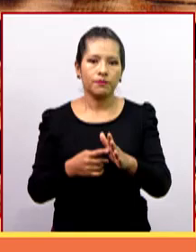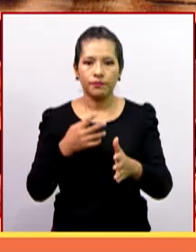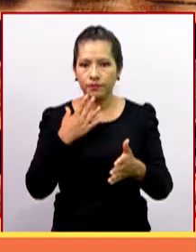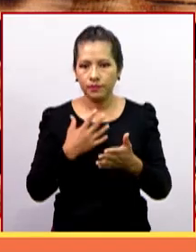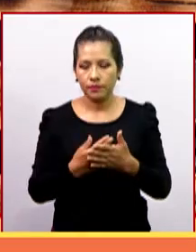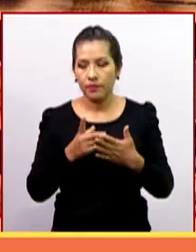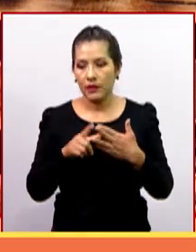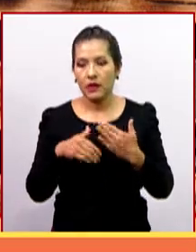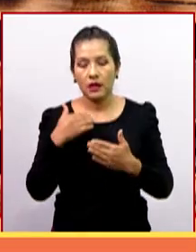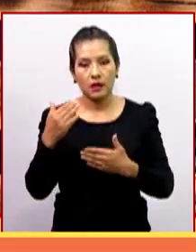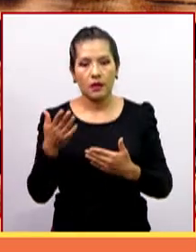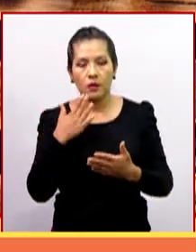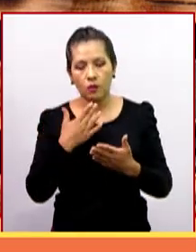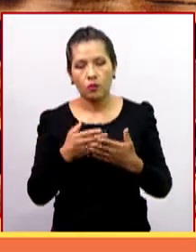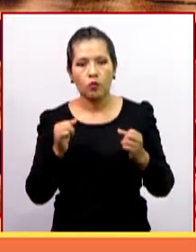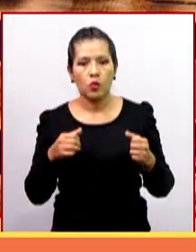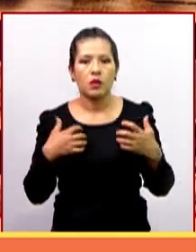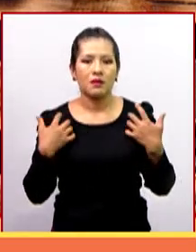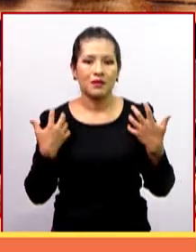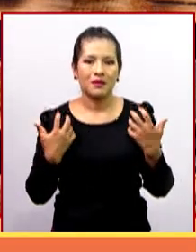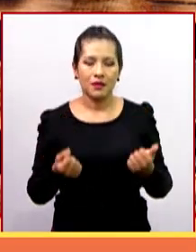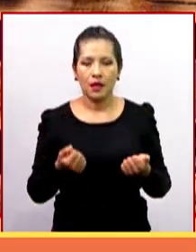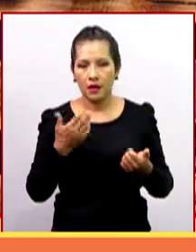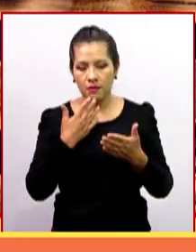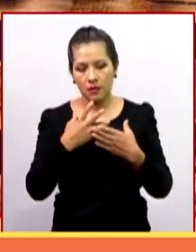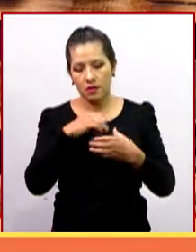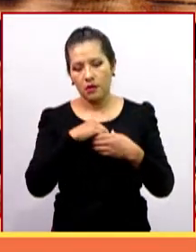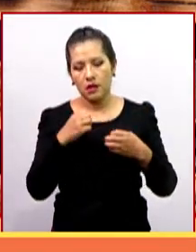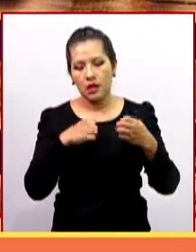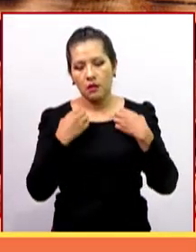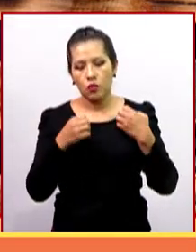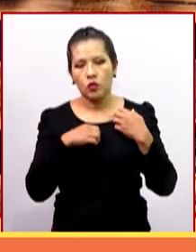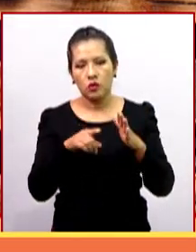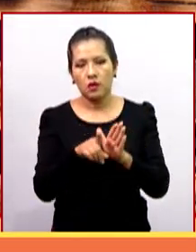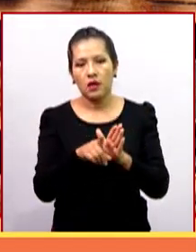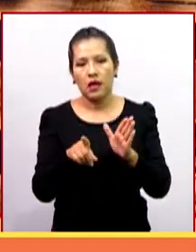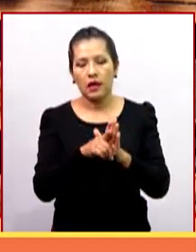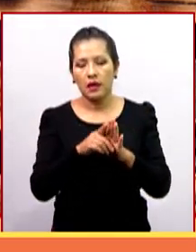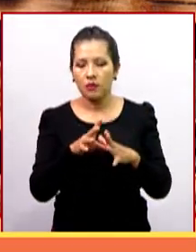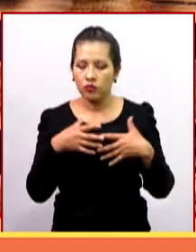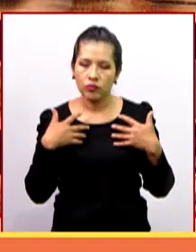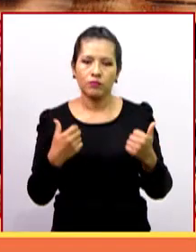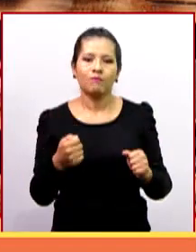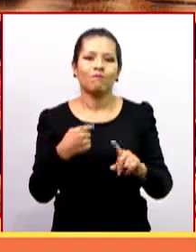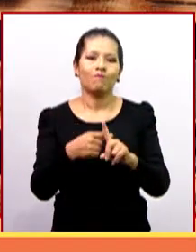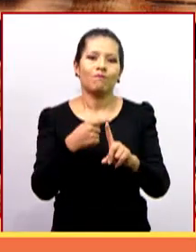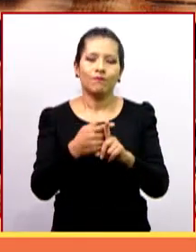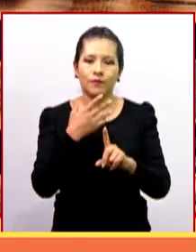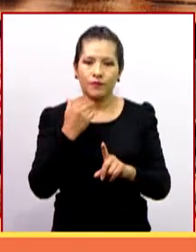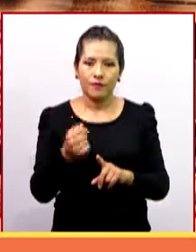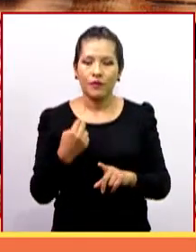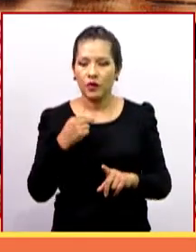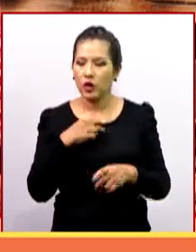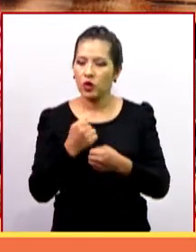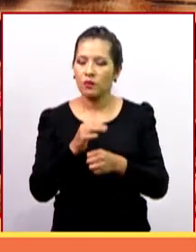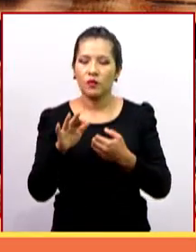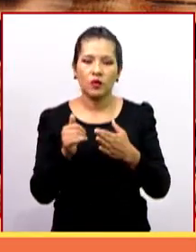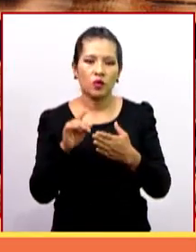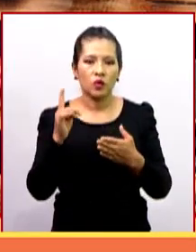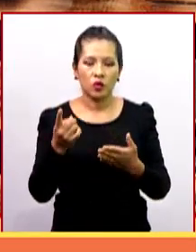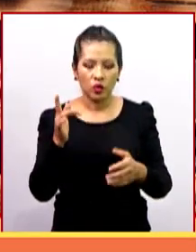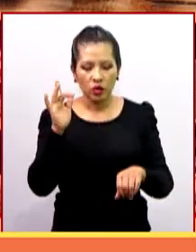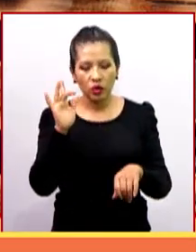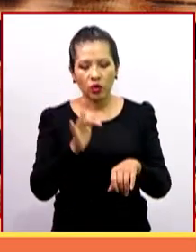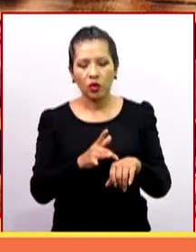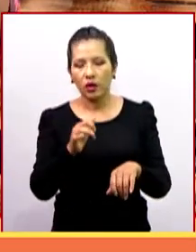sanar emociones, ¿no? Wow. Si no, la obra se quedaría como muy por encima si es solo tocar el agüita, digamos, ¿no? Entonces, con